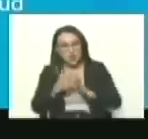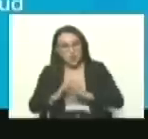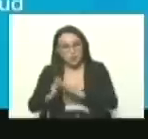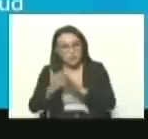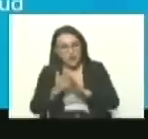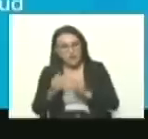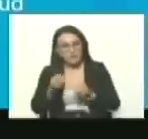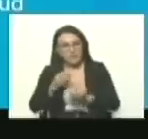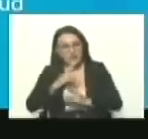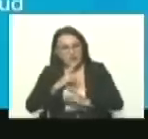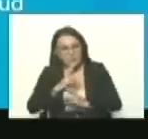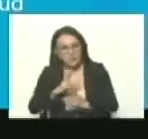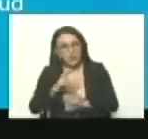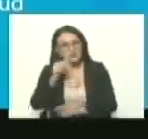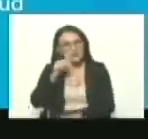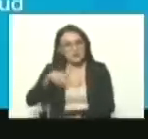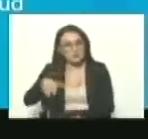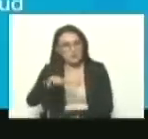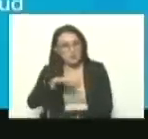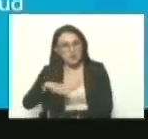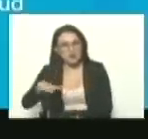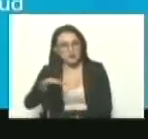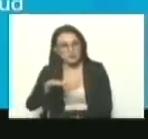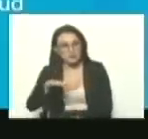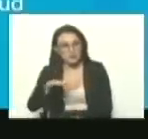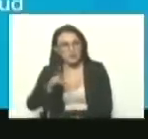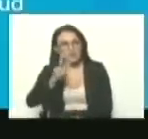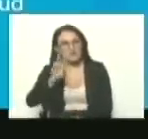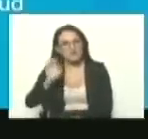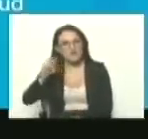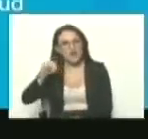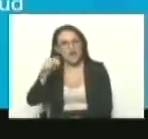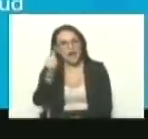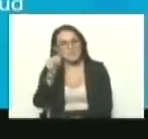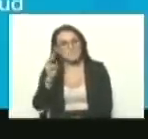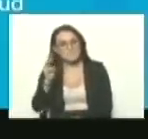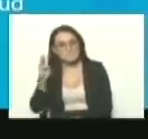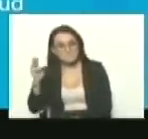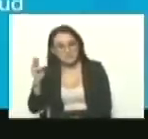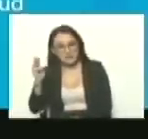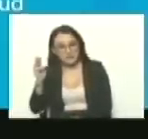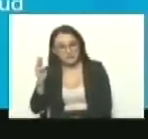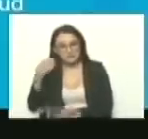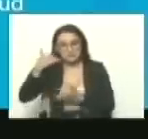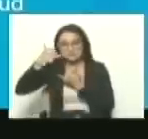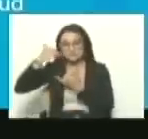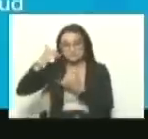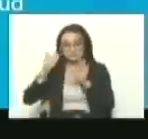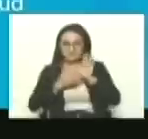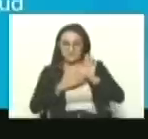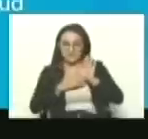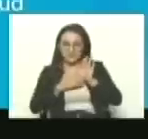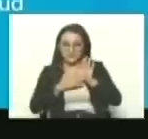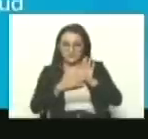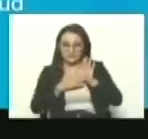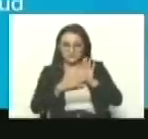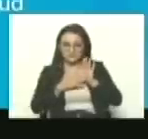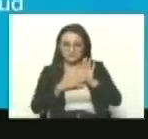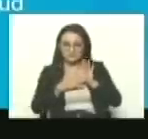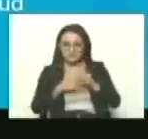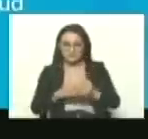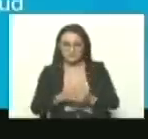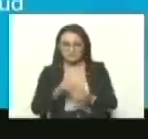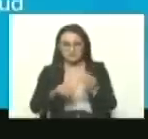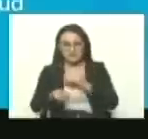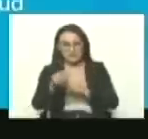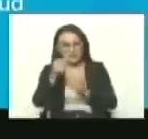respuesta a nuestro pueblo con el bien APP, de que van a la consulta y le dan el récito